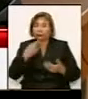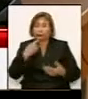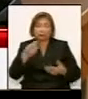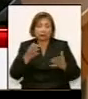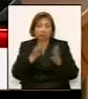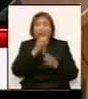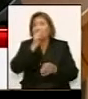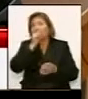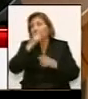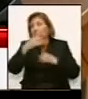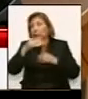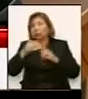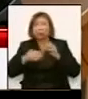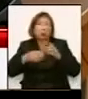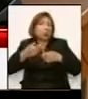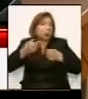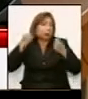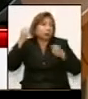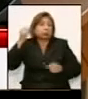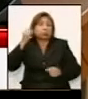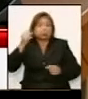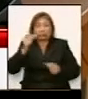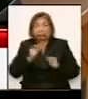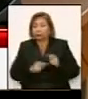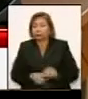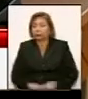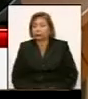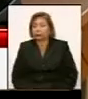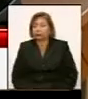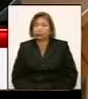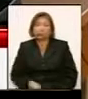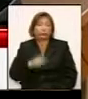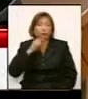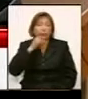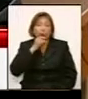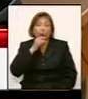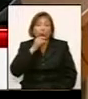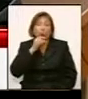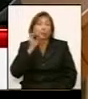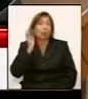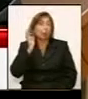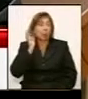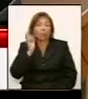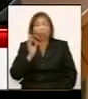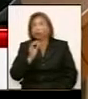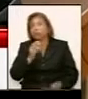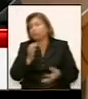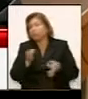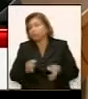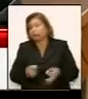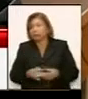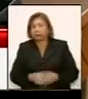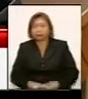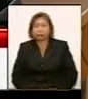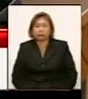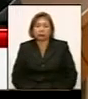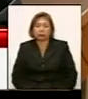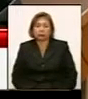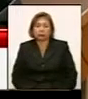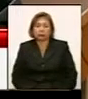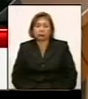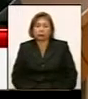activistas y defensores de derechos y mujeres y personas también el eje técnico que tienen estos